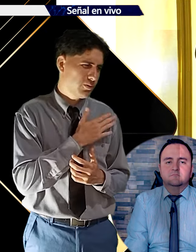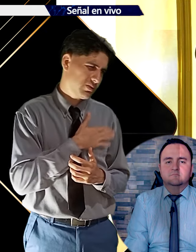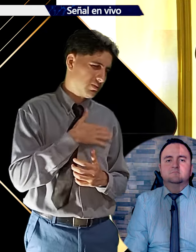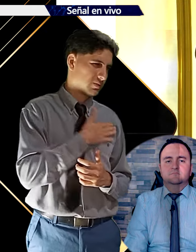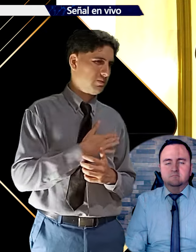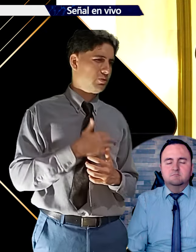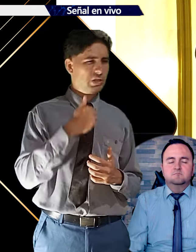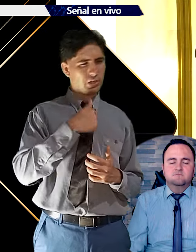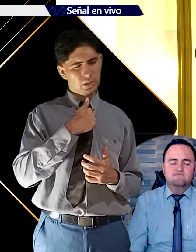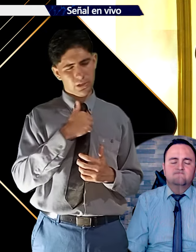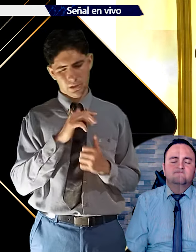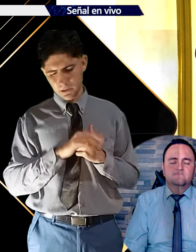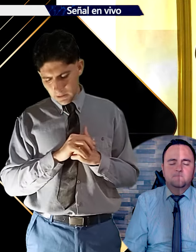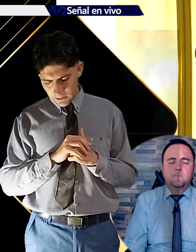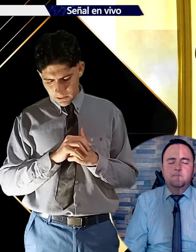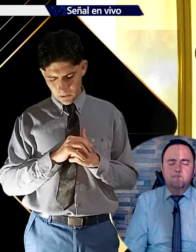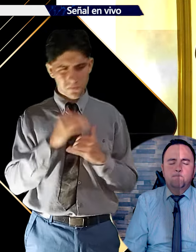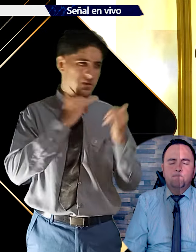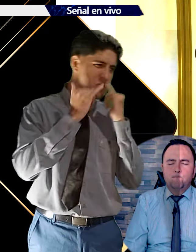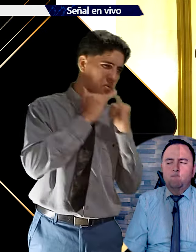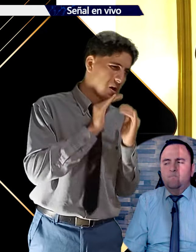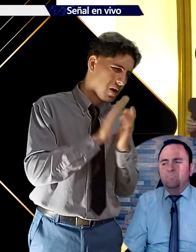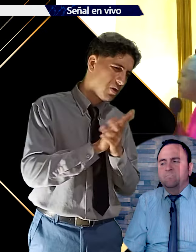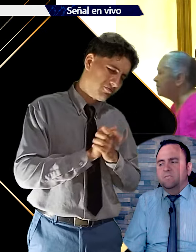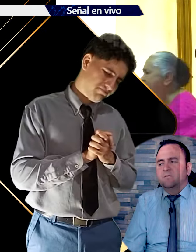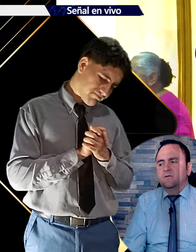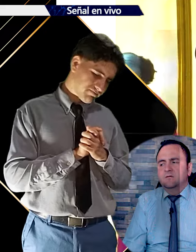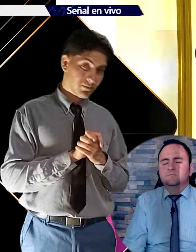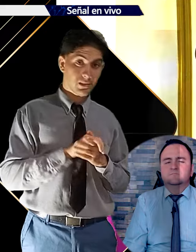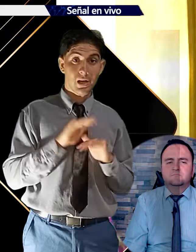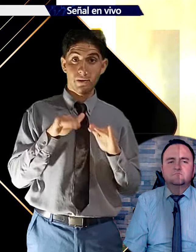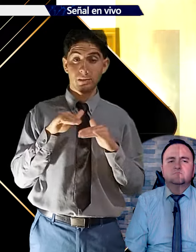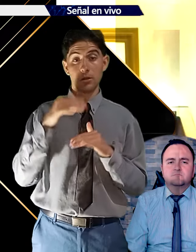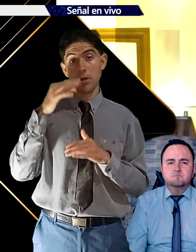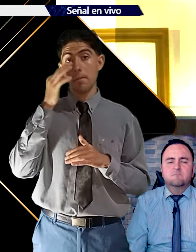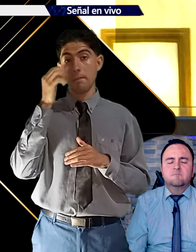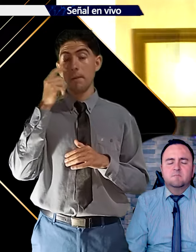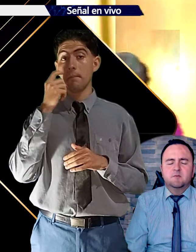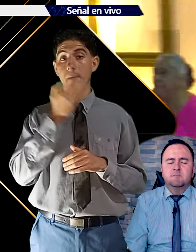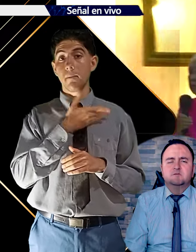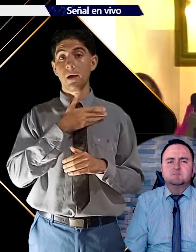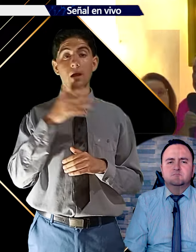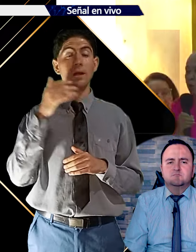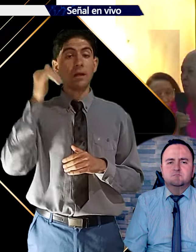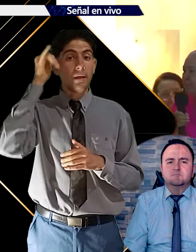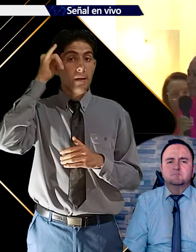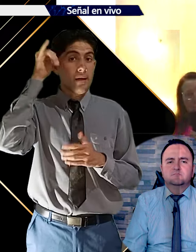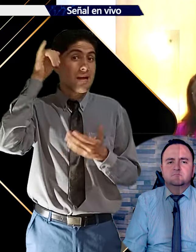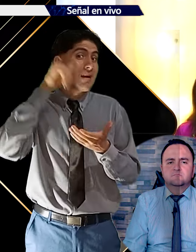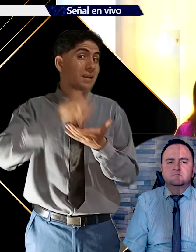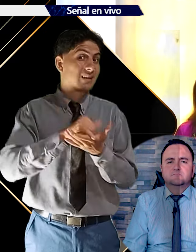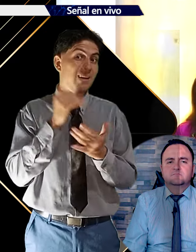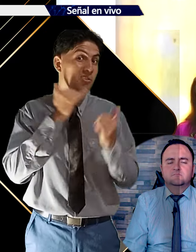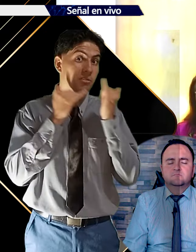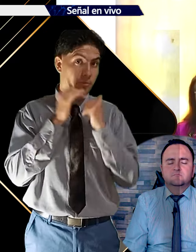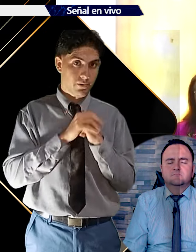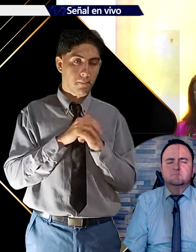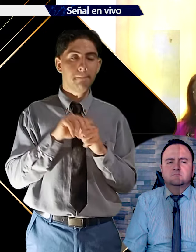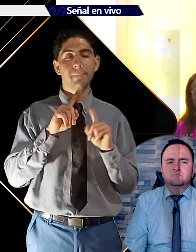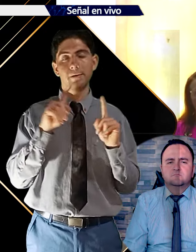errores. Hija, perdóname, yo sé que he fallado. Qué difícil es un papá y una mamá tener que agachar la cabeza para pedirle perdón a un hijo, porque pensamos que